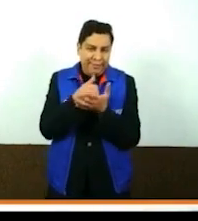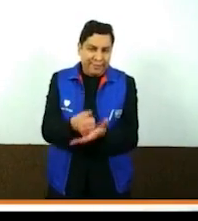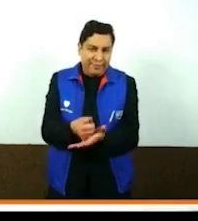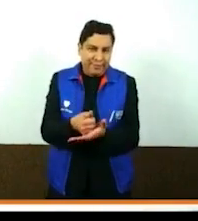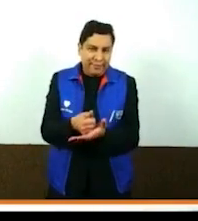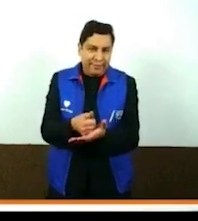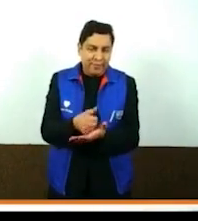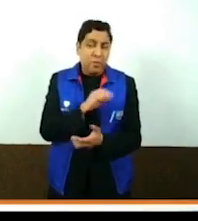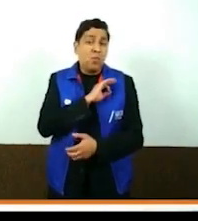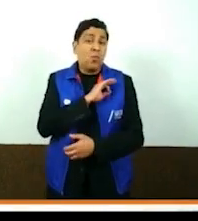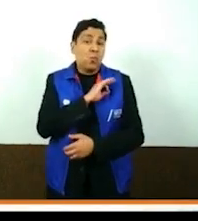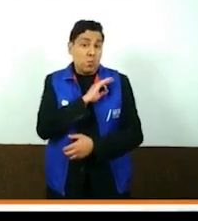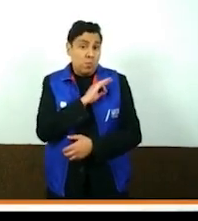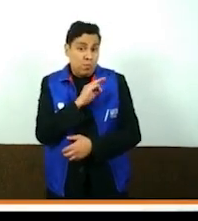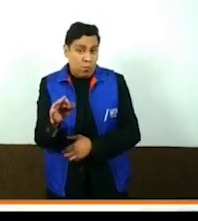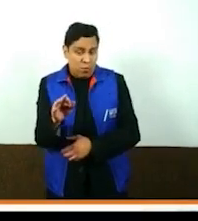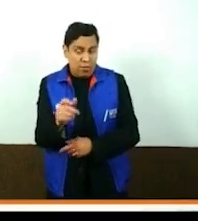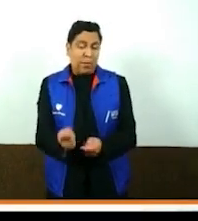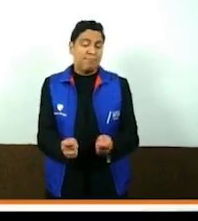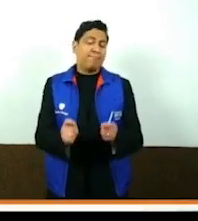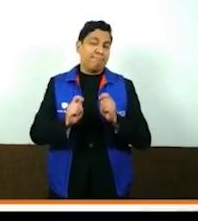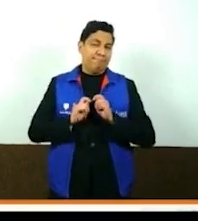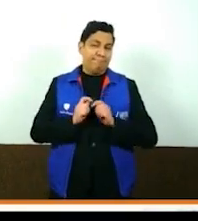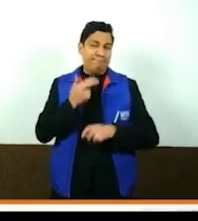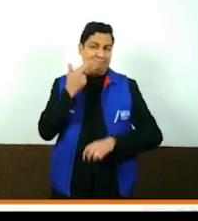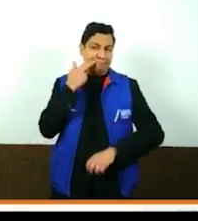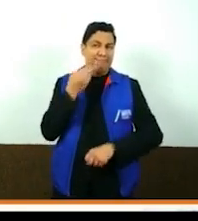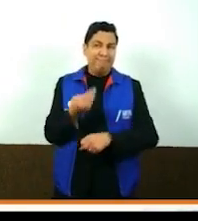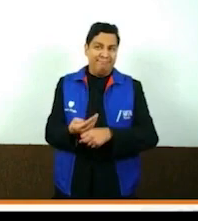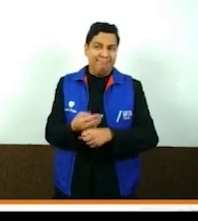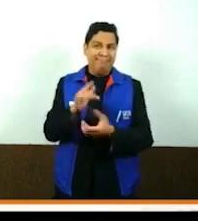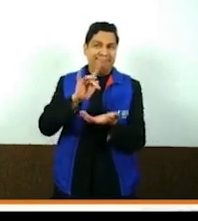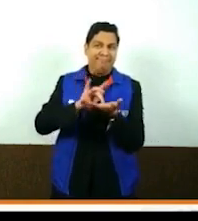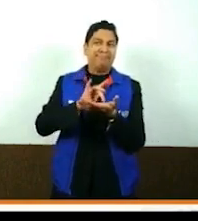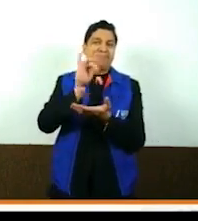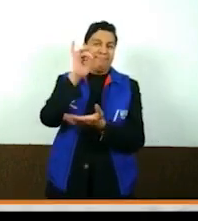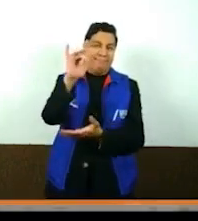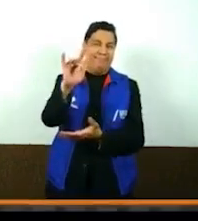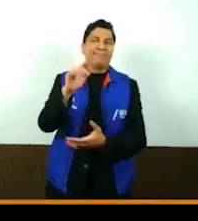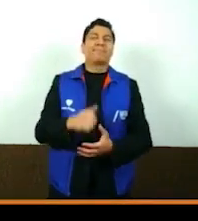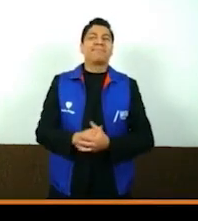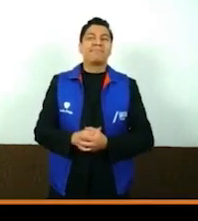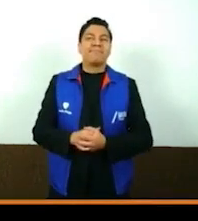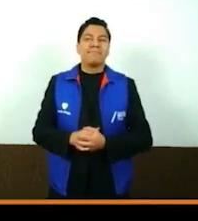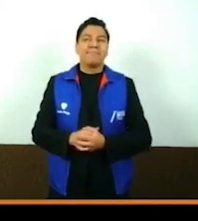todo poder lleva una gran responsabilidad. Gracias.